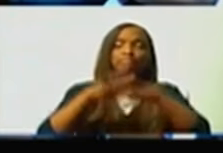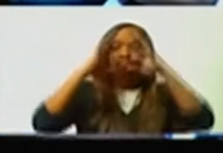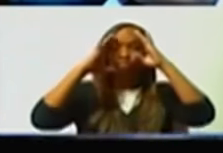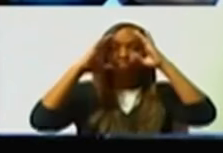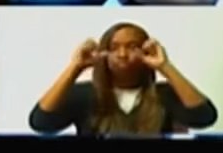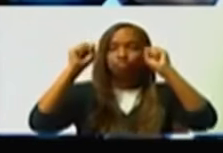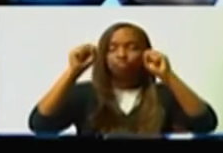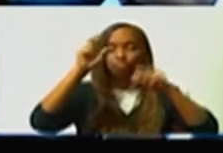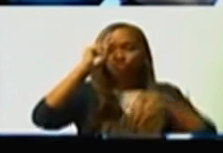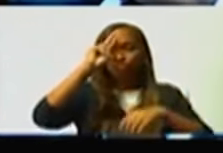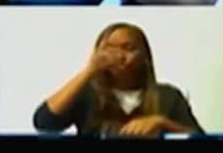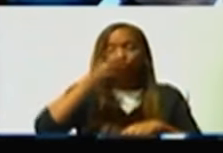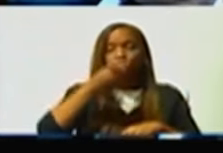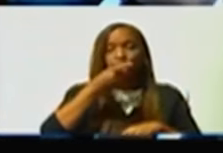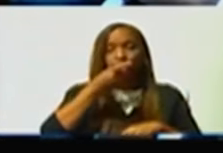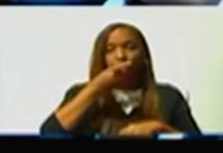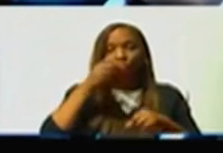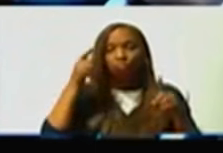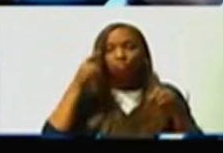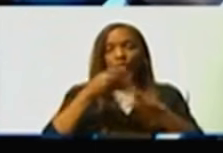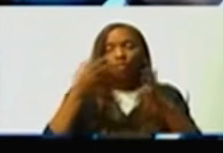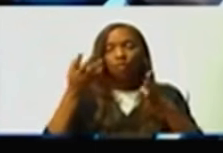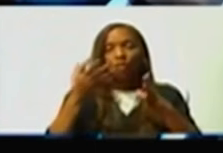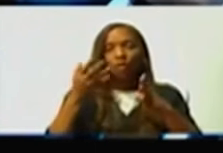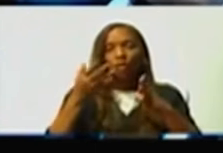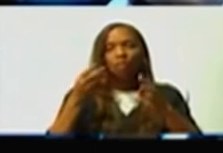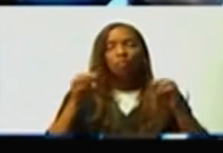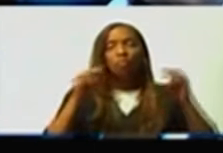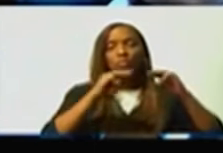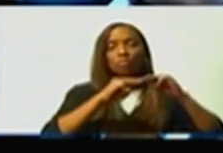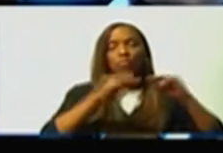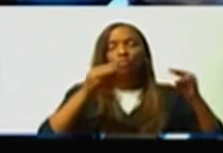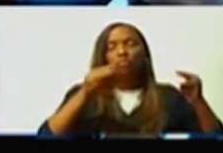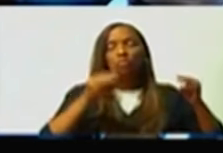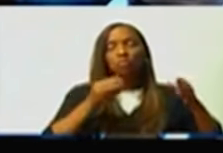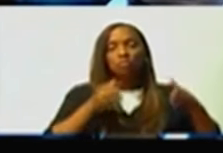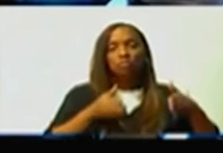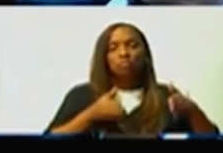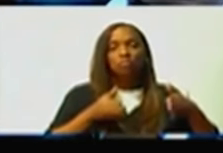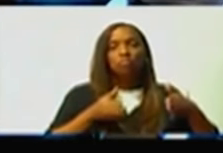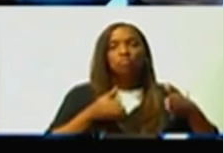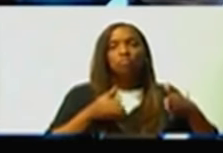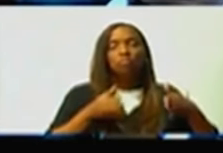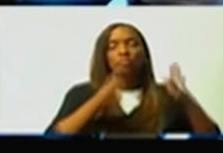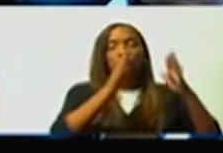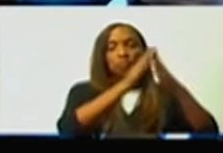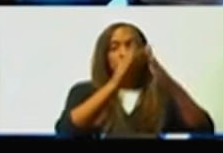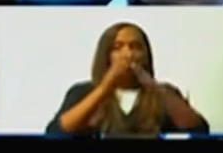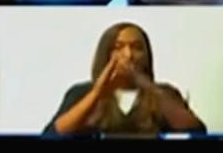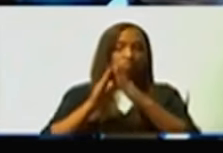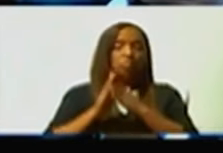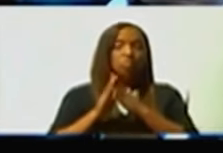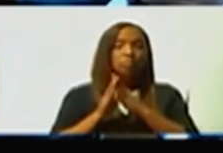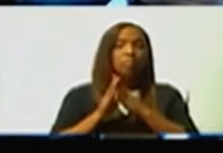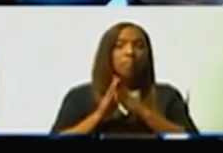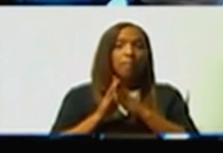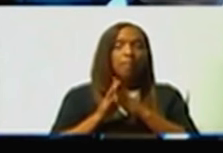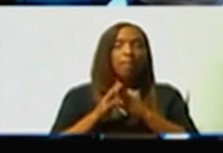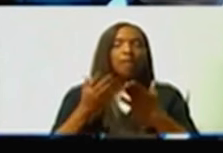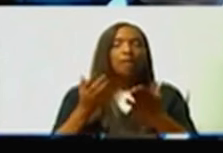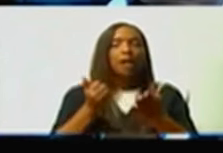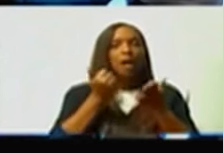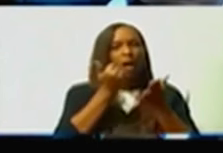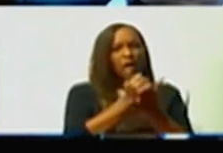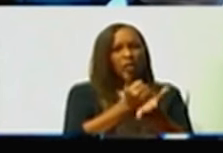que instruya al ministro de la Vivienda, a la gobernadora civil de San Juan, a los fines de que las 40